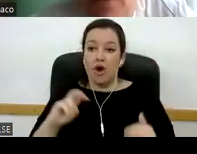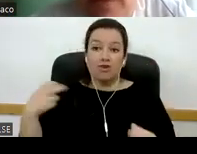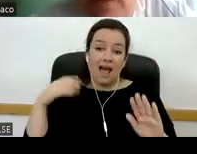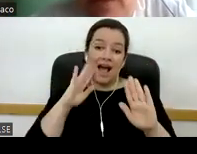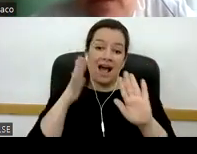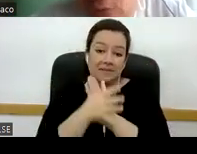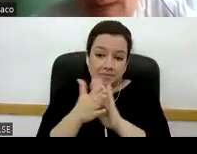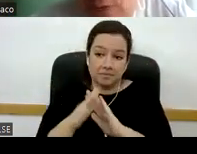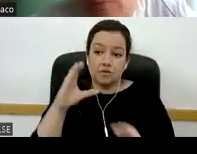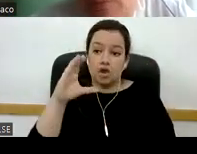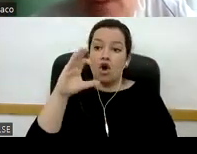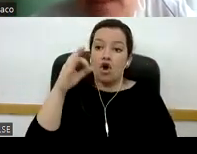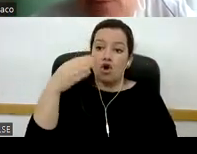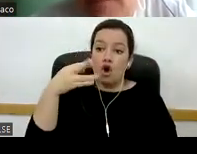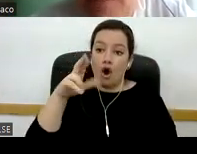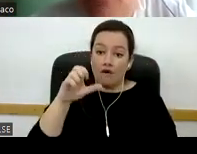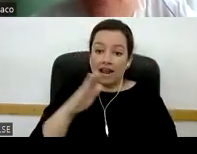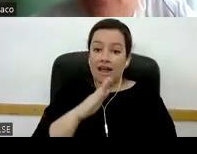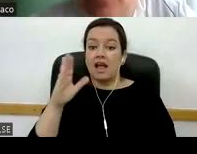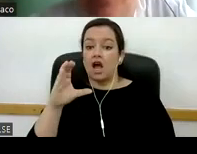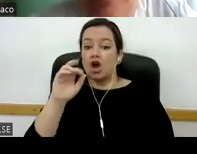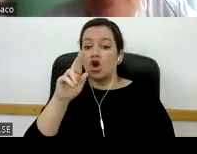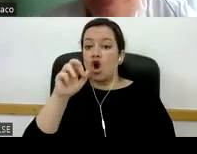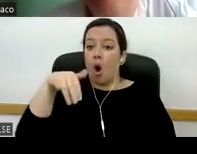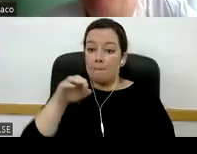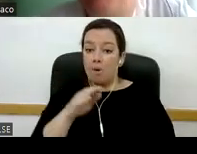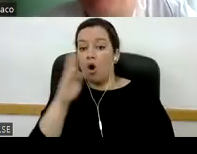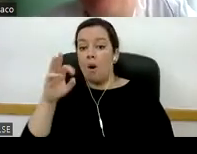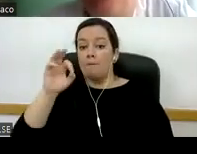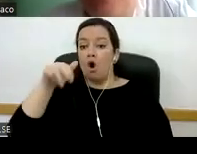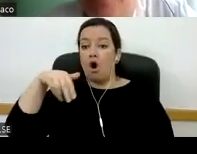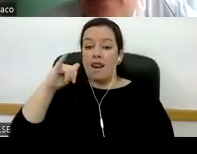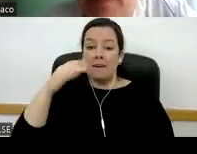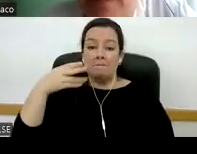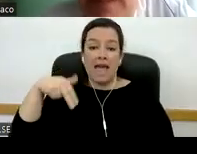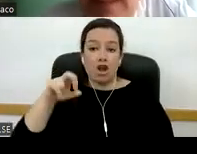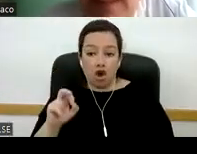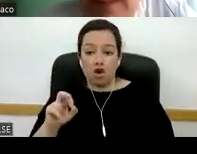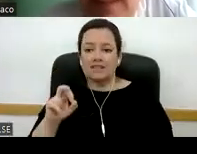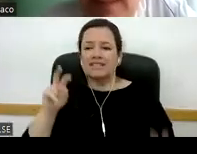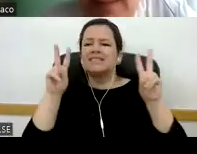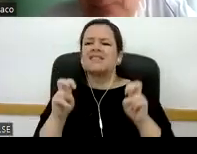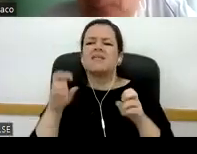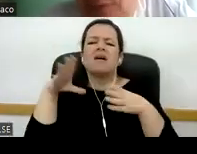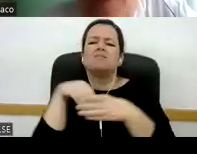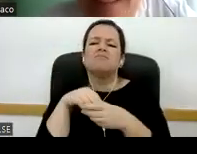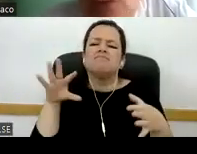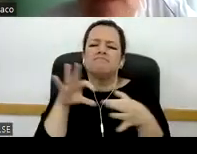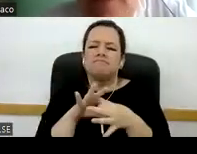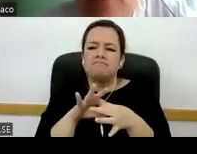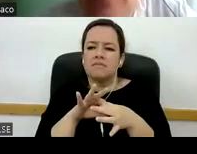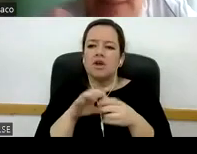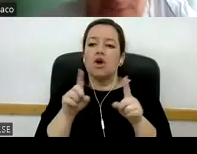cobre, cromo y molibdeno, sobre todo están implicados en procesos